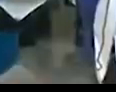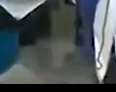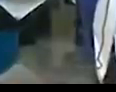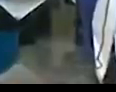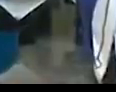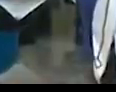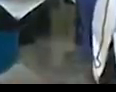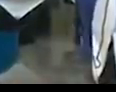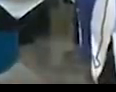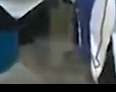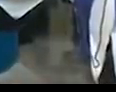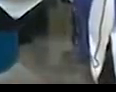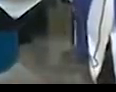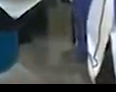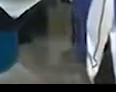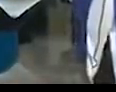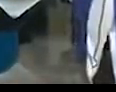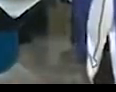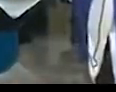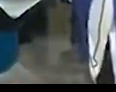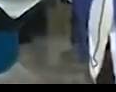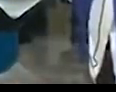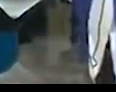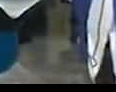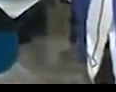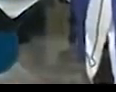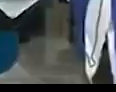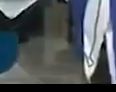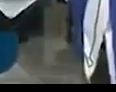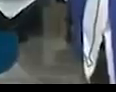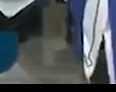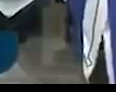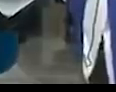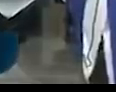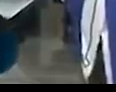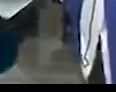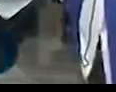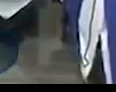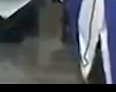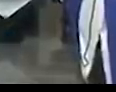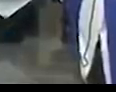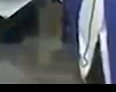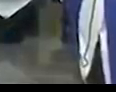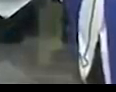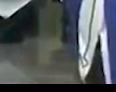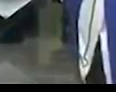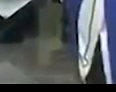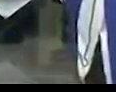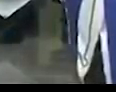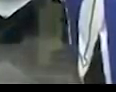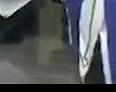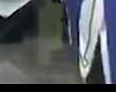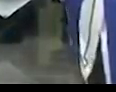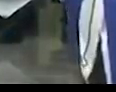Lo que realmente está pidiendo el pueblo es que se le diga cuánto se ha gastado y cómo se ha gastado hasta el último centavo.